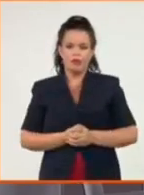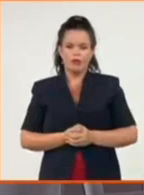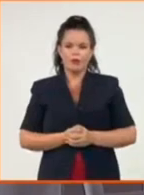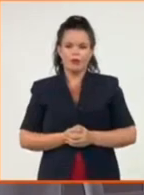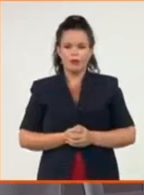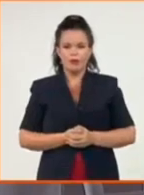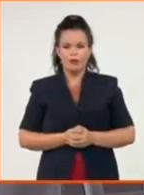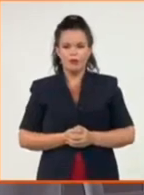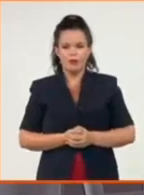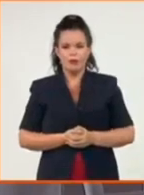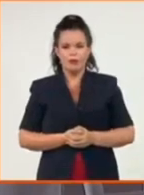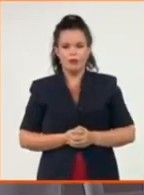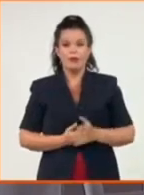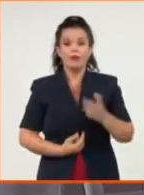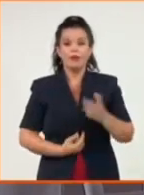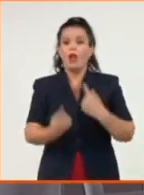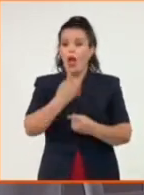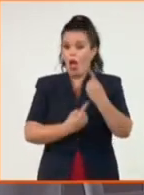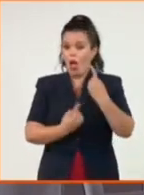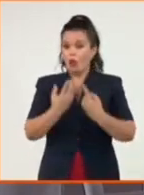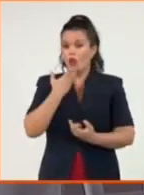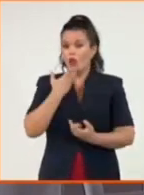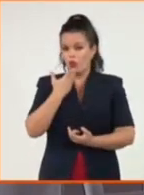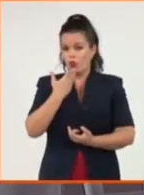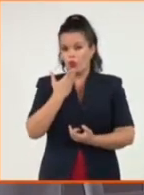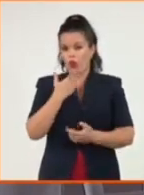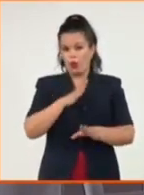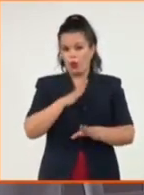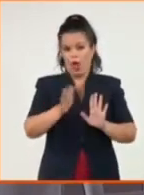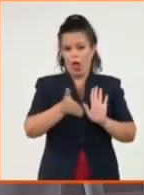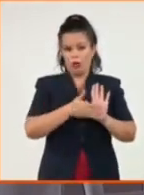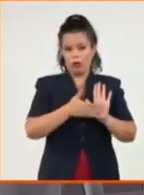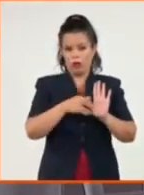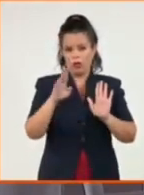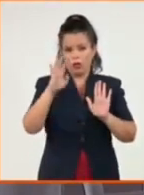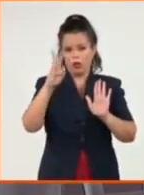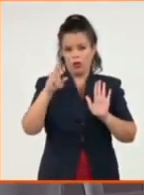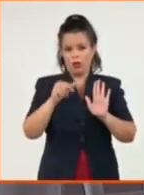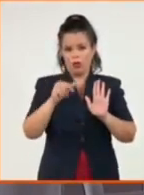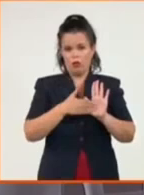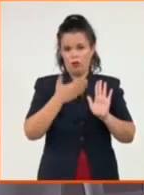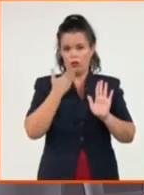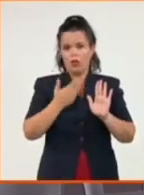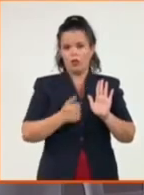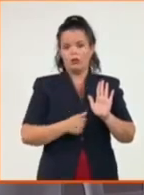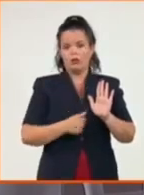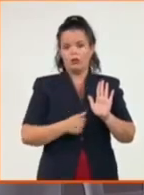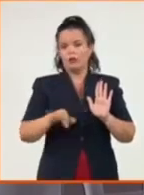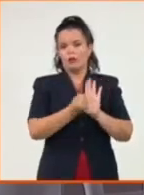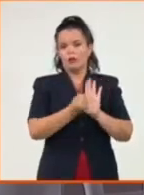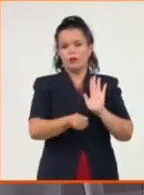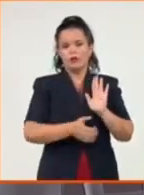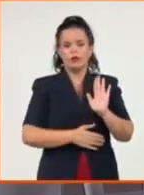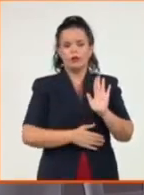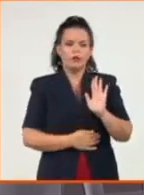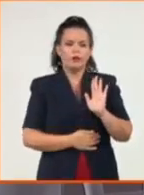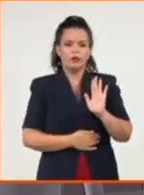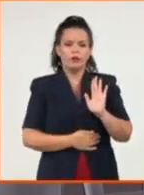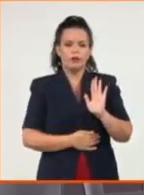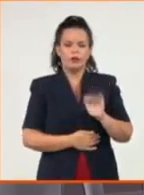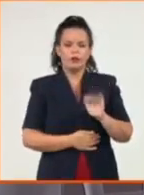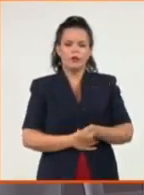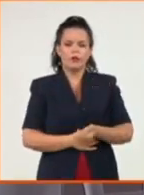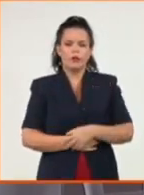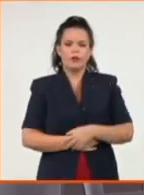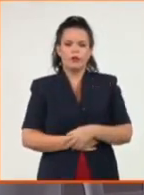forma que bueno que se ha probado en los últimos en los últimos días que fue aprobada si se aprobara la unión eléctrica la